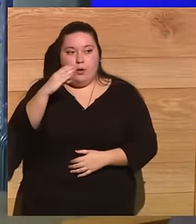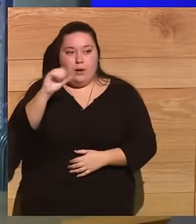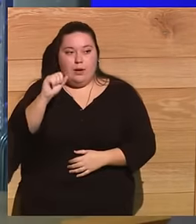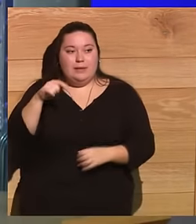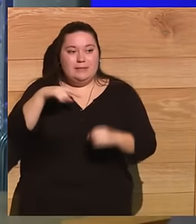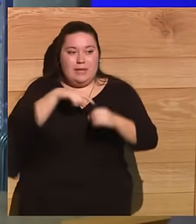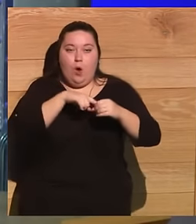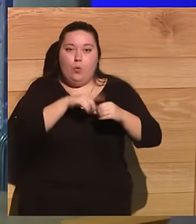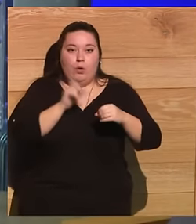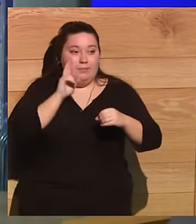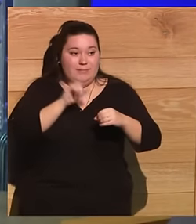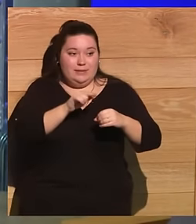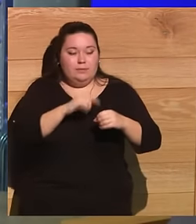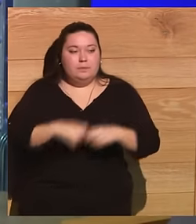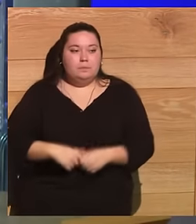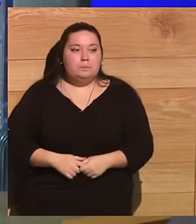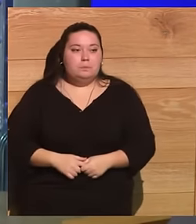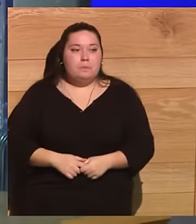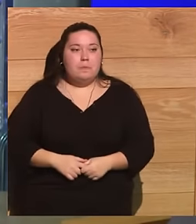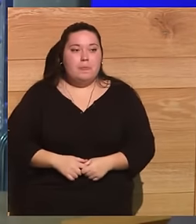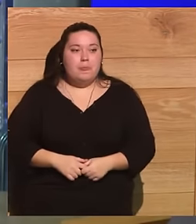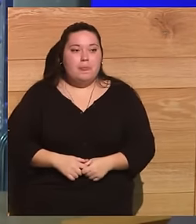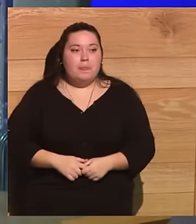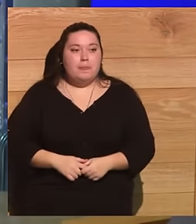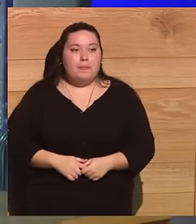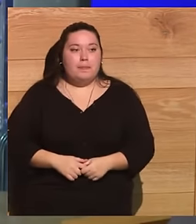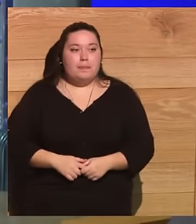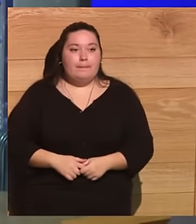este agujero aquí, este hueco.